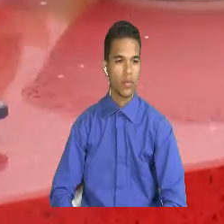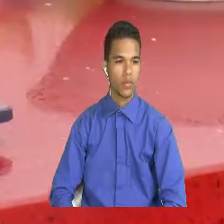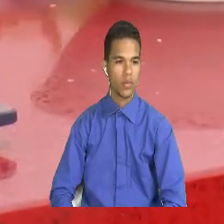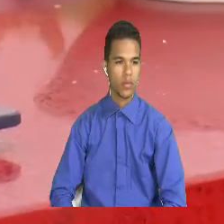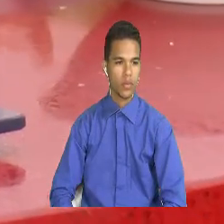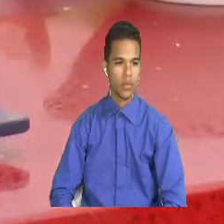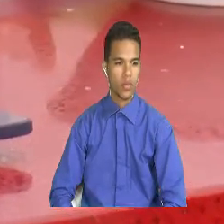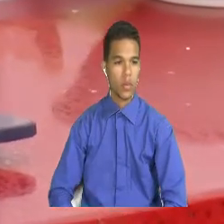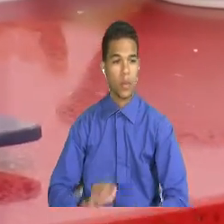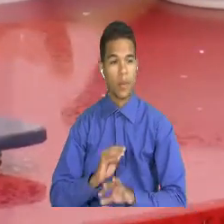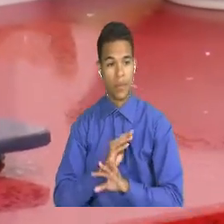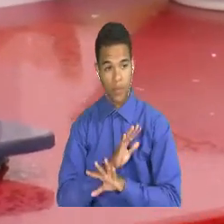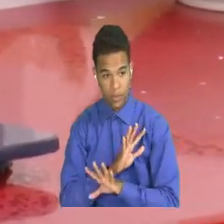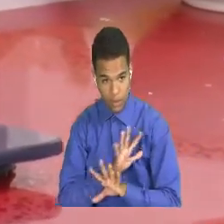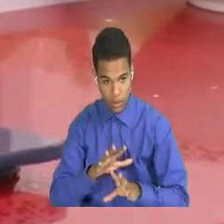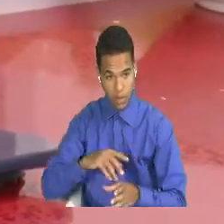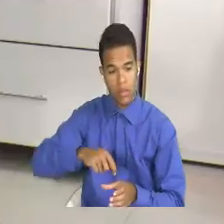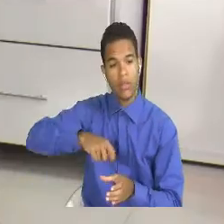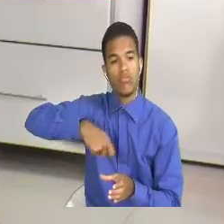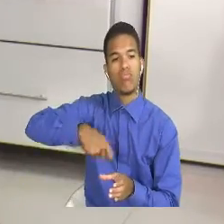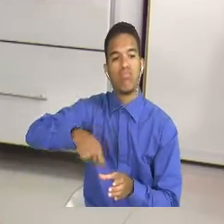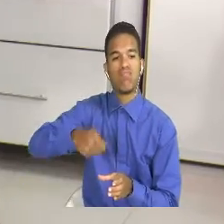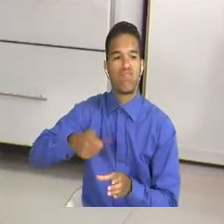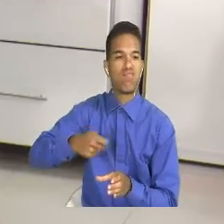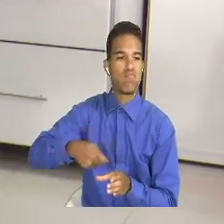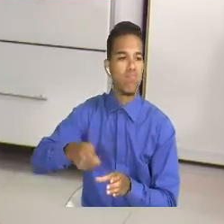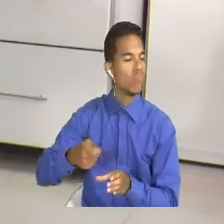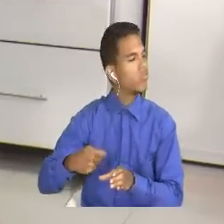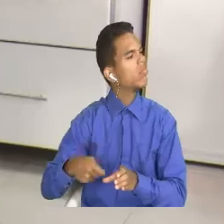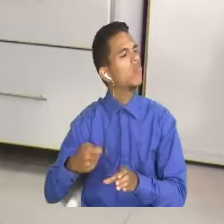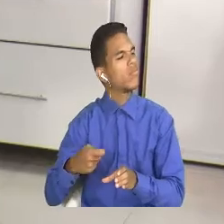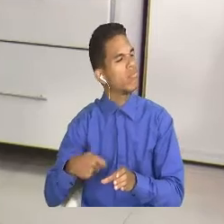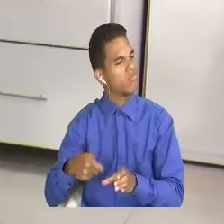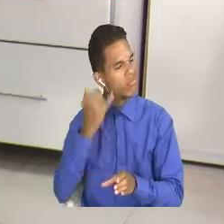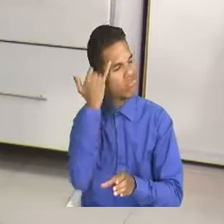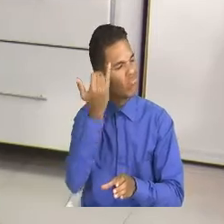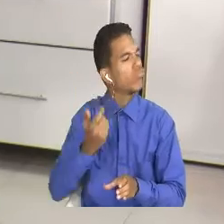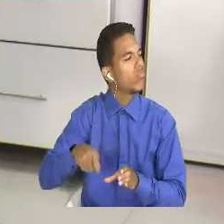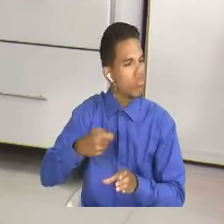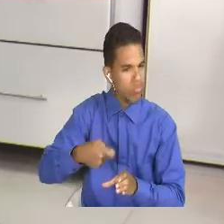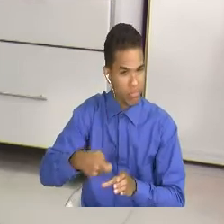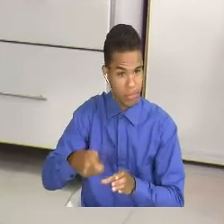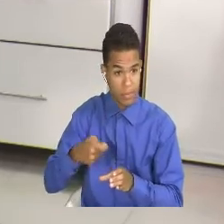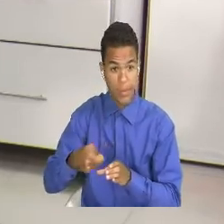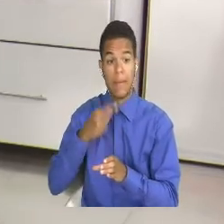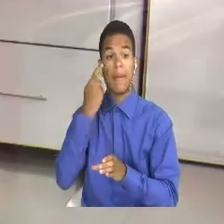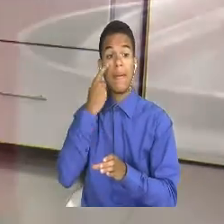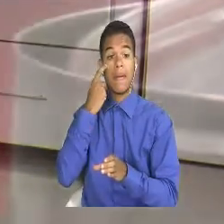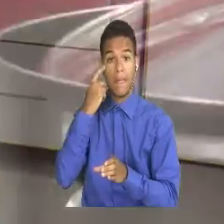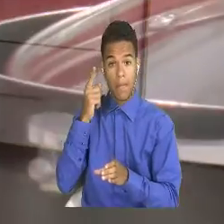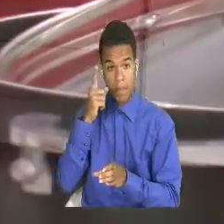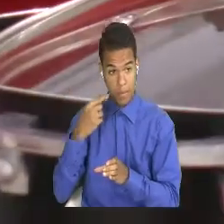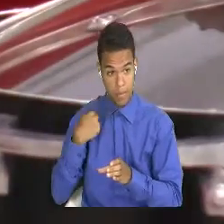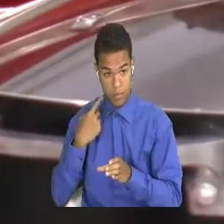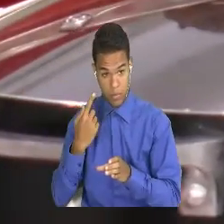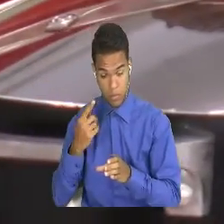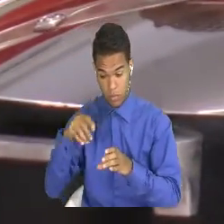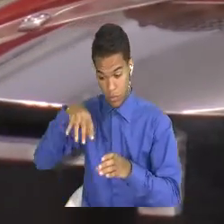Ponemos acá. Vamos a batir. Okay. ¿Cuál es la idea o el proceso? Vamos a adicionar los cubos por la harina de trigo.